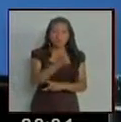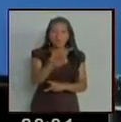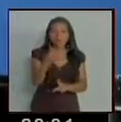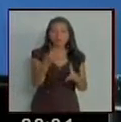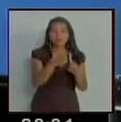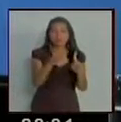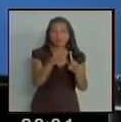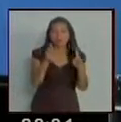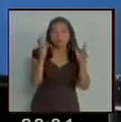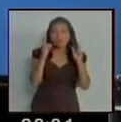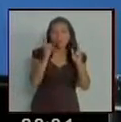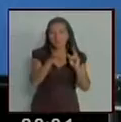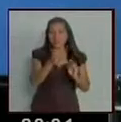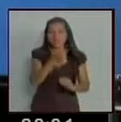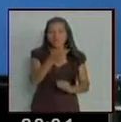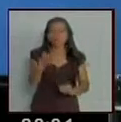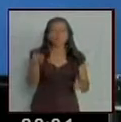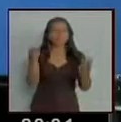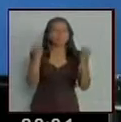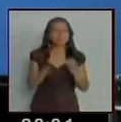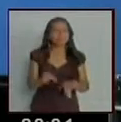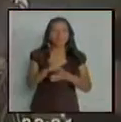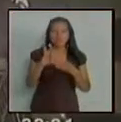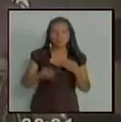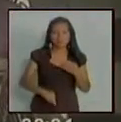parcial hasta la pérdida total de ese sentido.